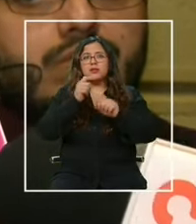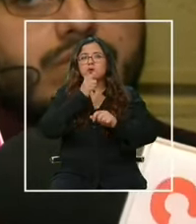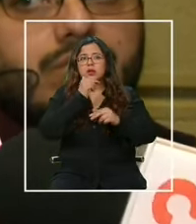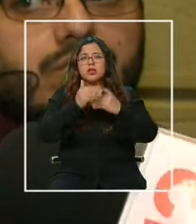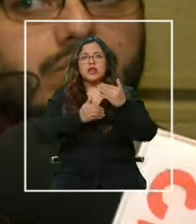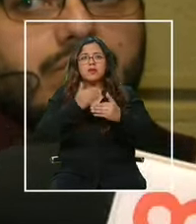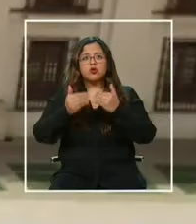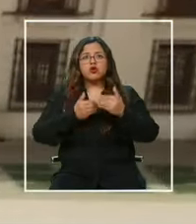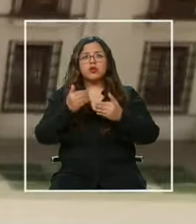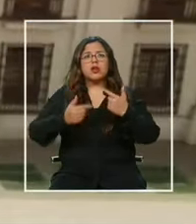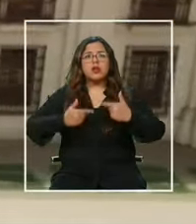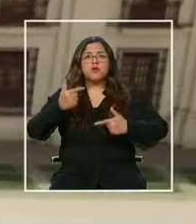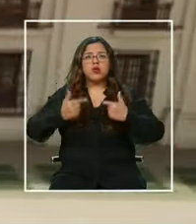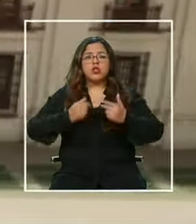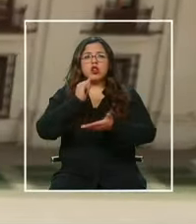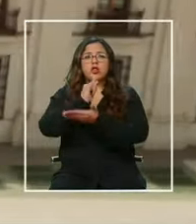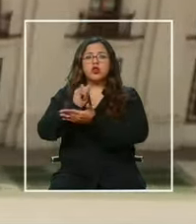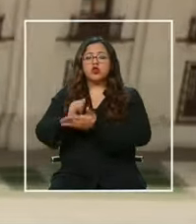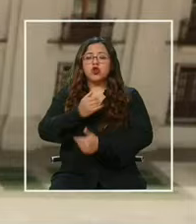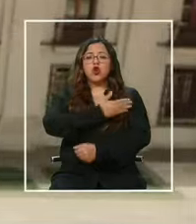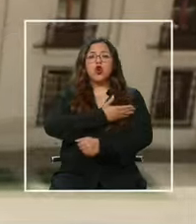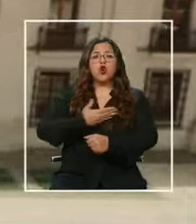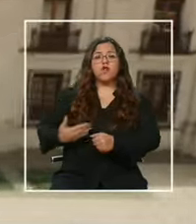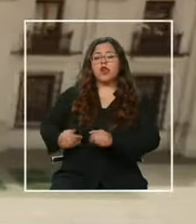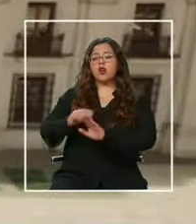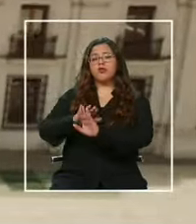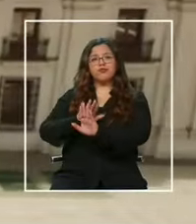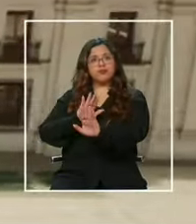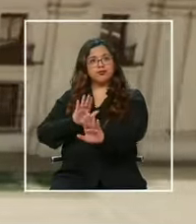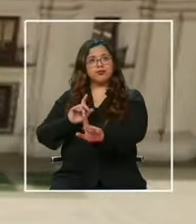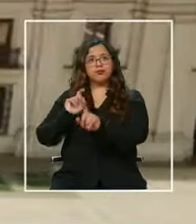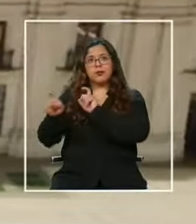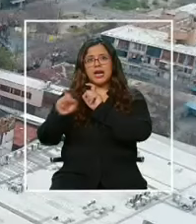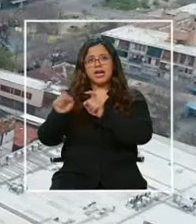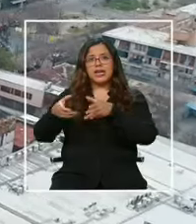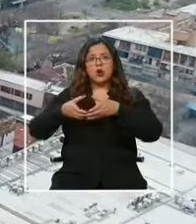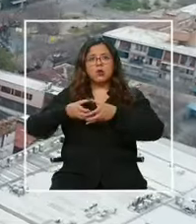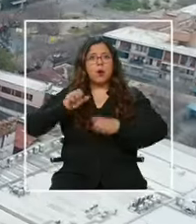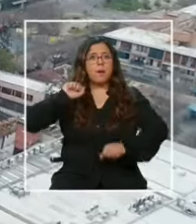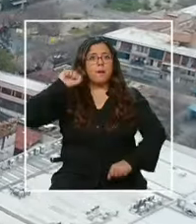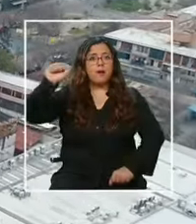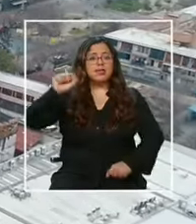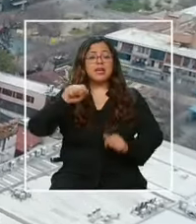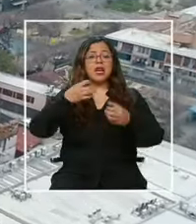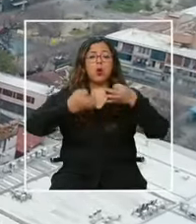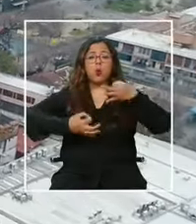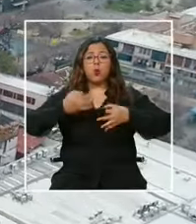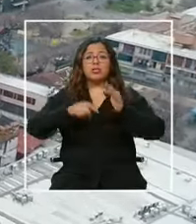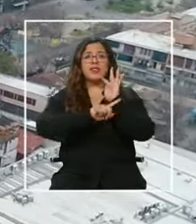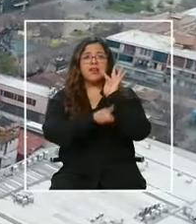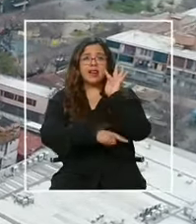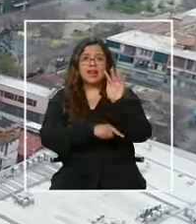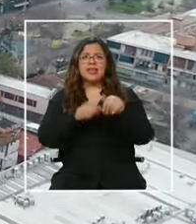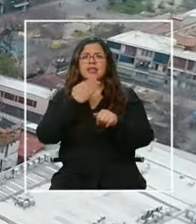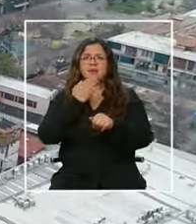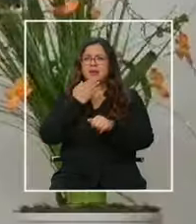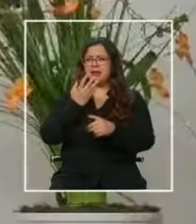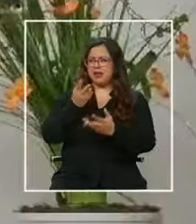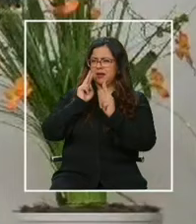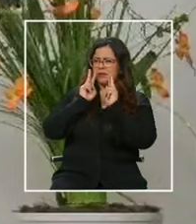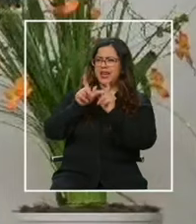funcionamiento político de las instituciones. El gobierno ha mostrado total distancia de las críticas comunistas. Jueces y fiscales también han cuestionado la actitud del